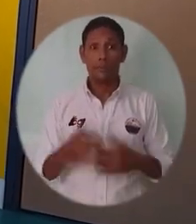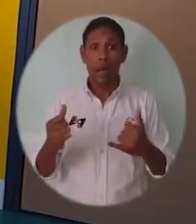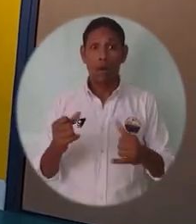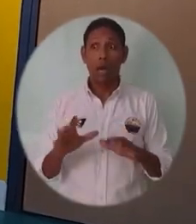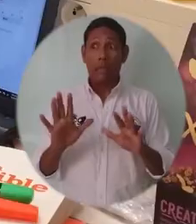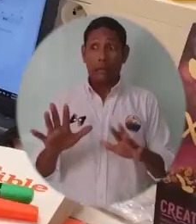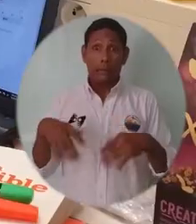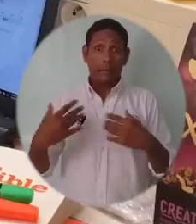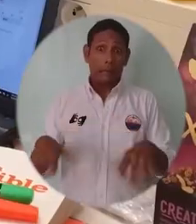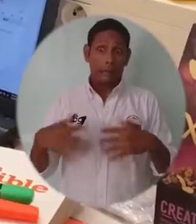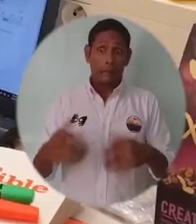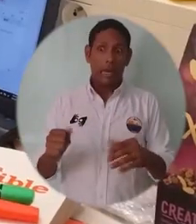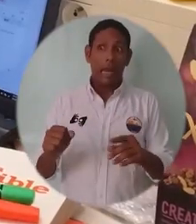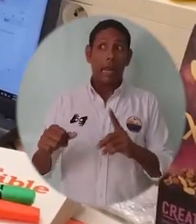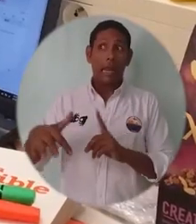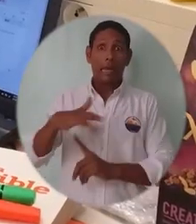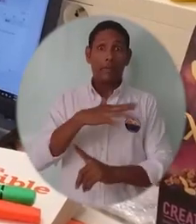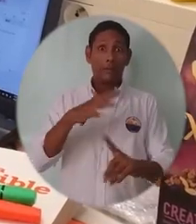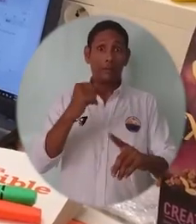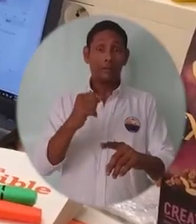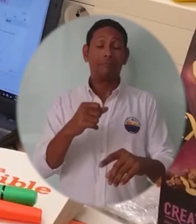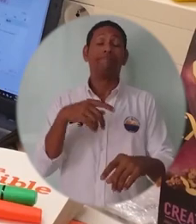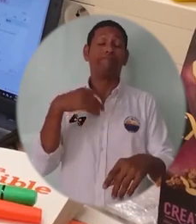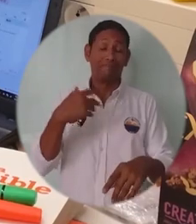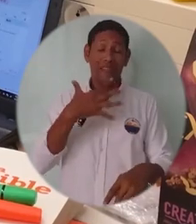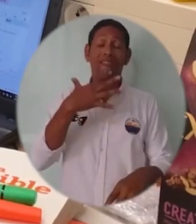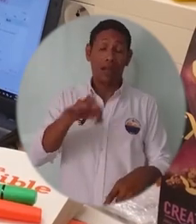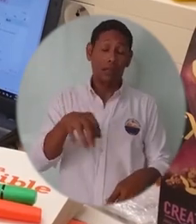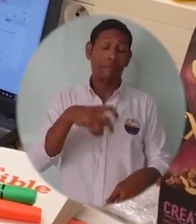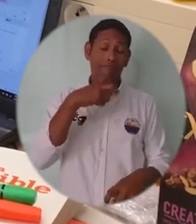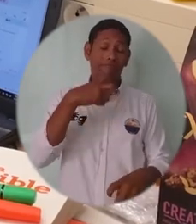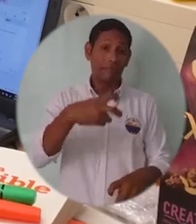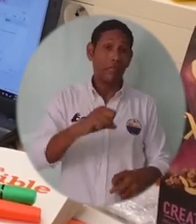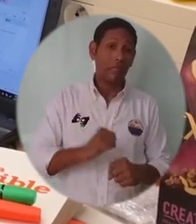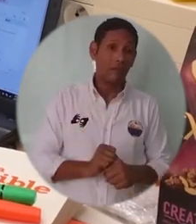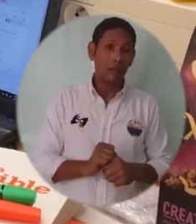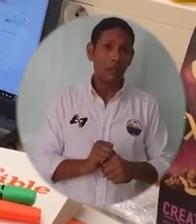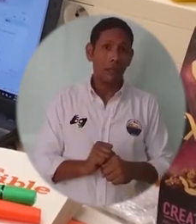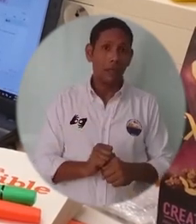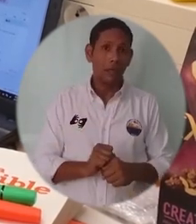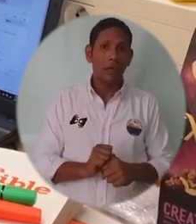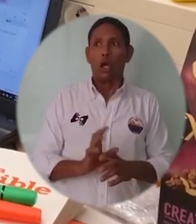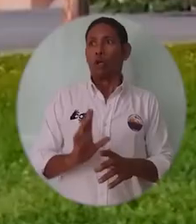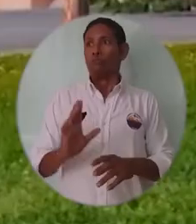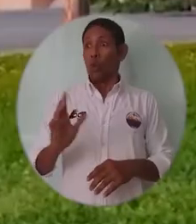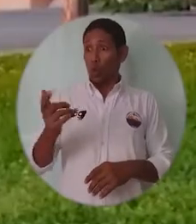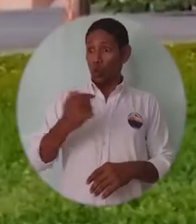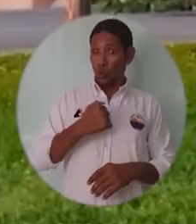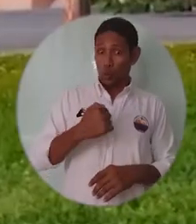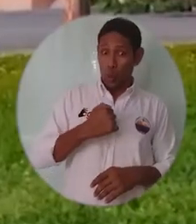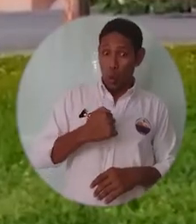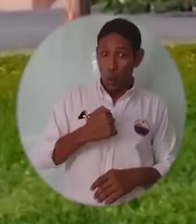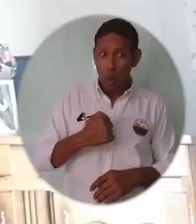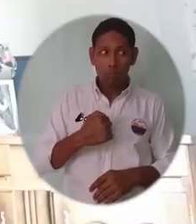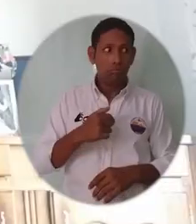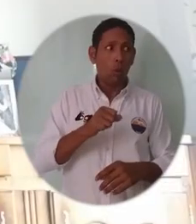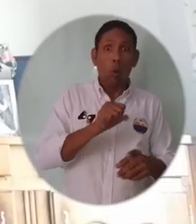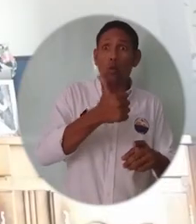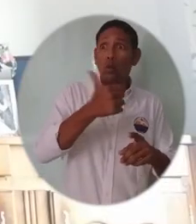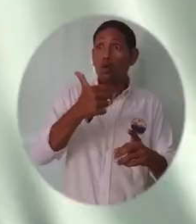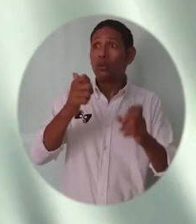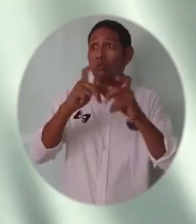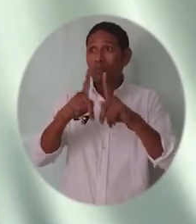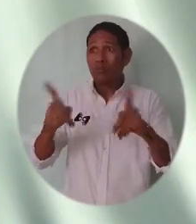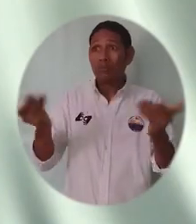La situación no es tan sencilla como parece, es que realmente es muy complicado. Y que si una persona como yo y como todos los